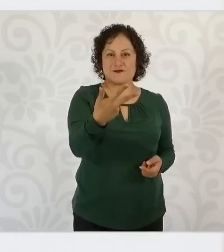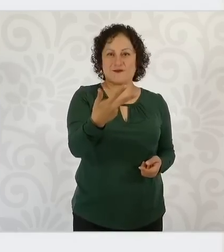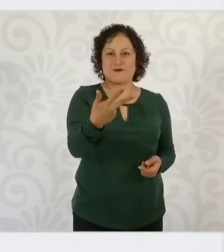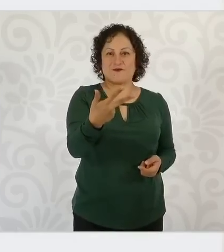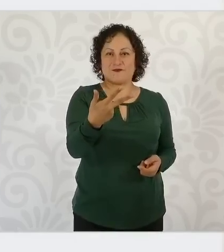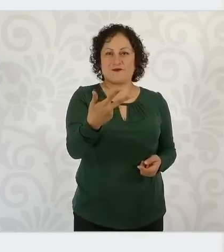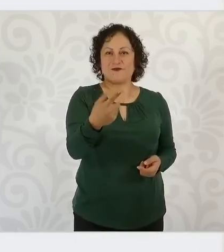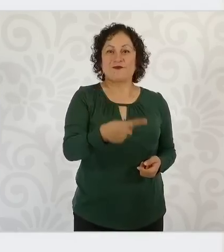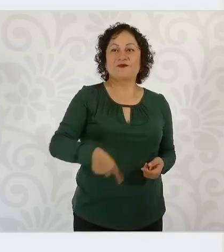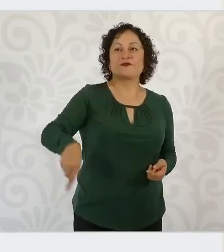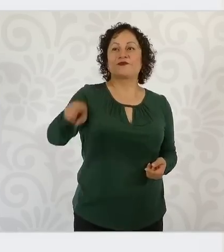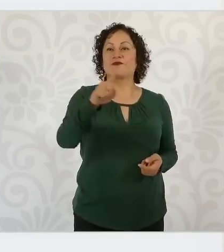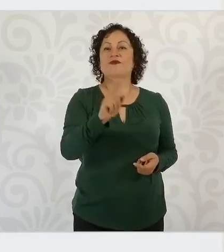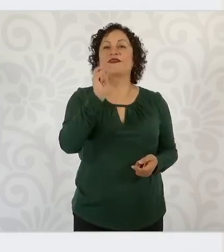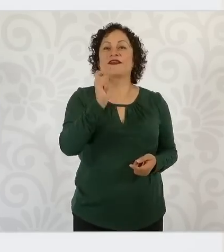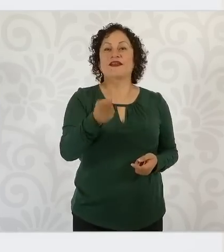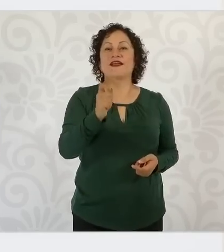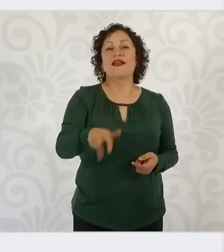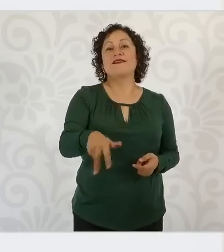eligieron 13 millones de personas.